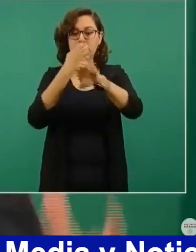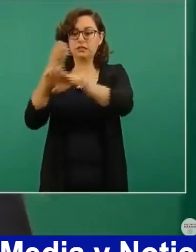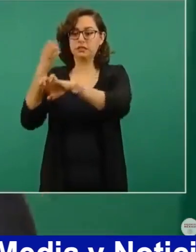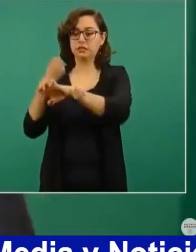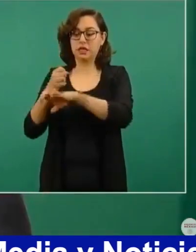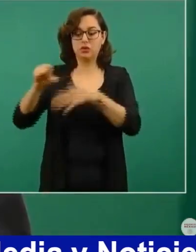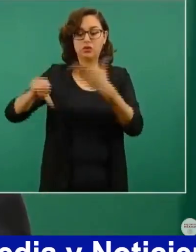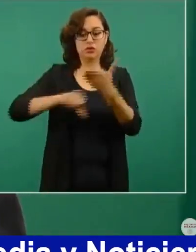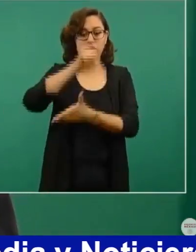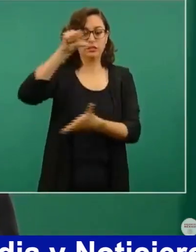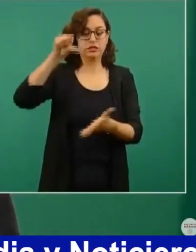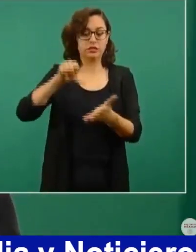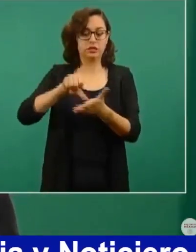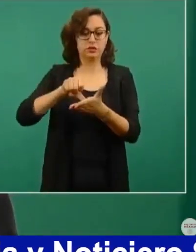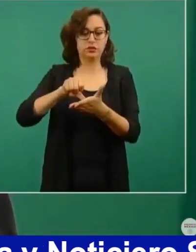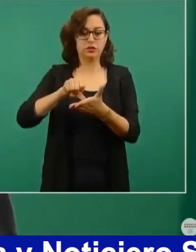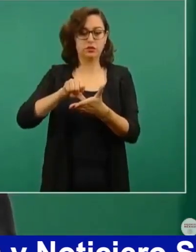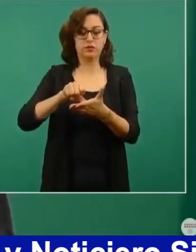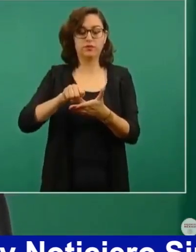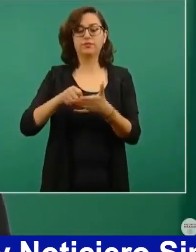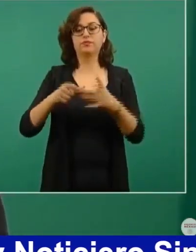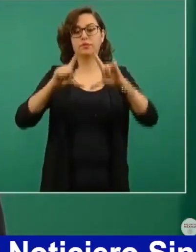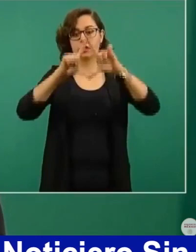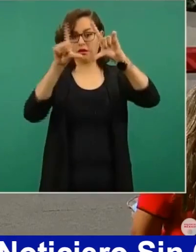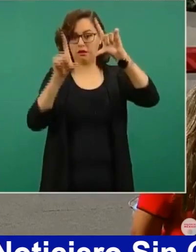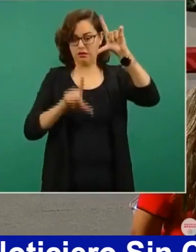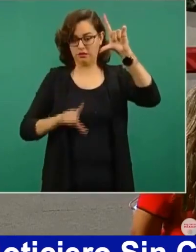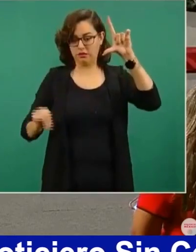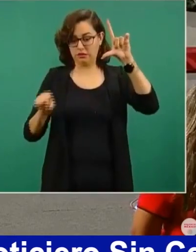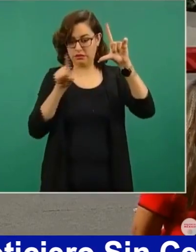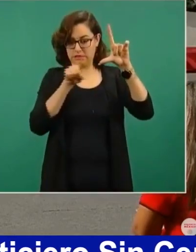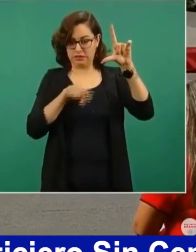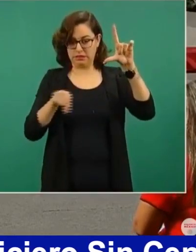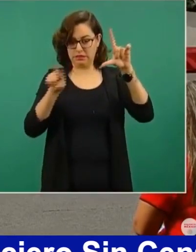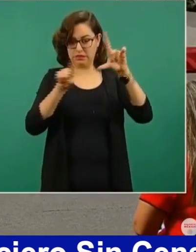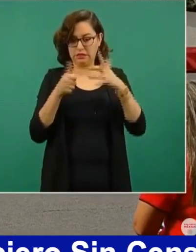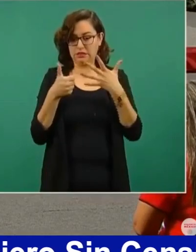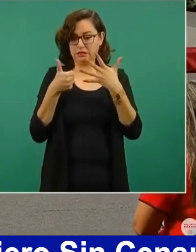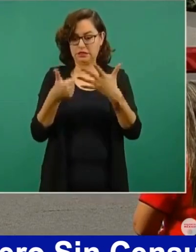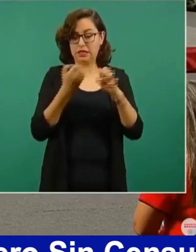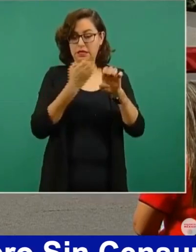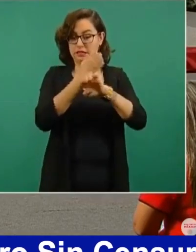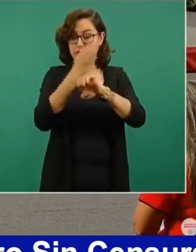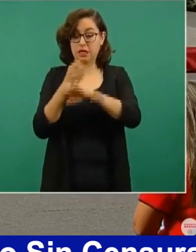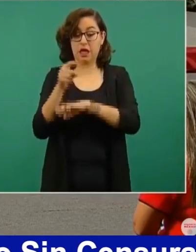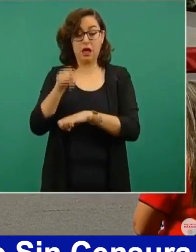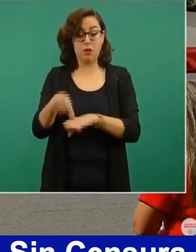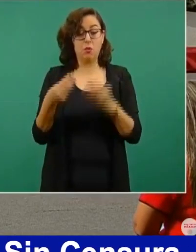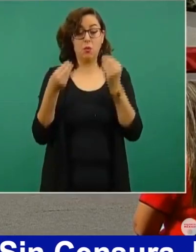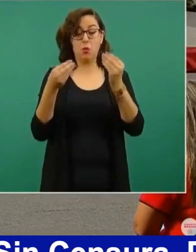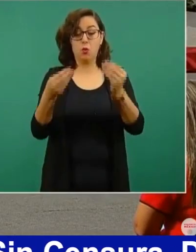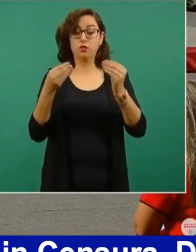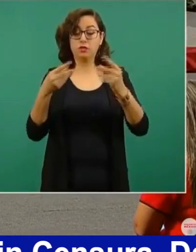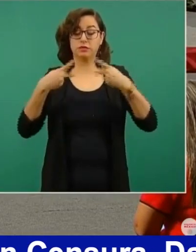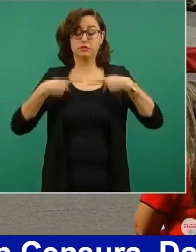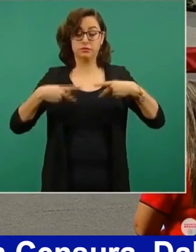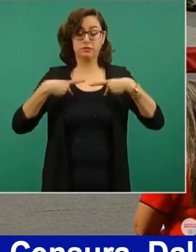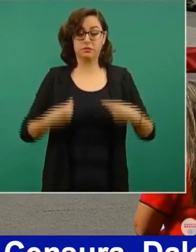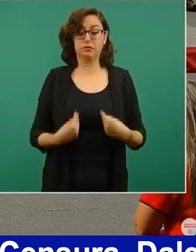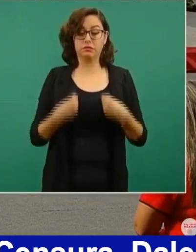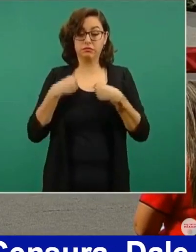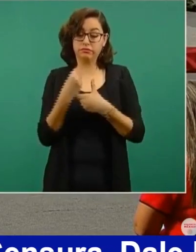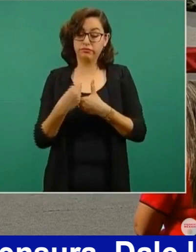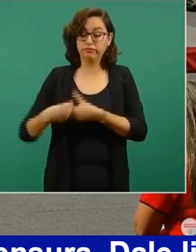del centro del país, lo que se conoce como la megalópolis, que son donde existe el mayor riesgo por la